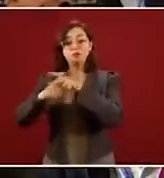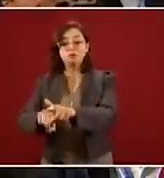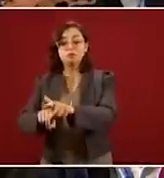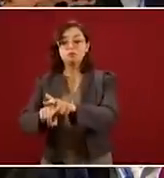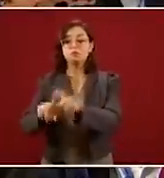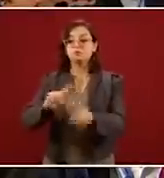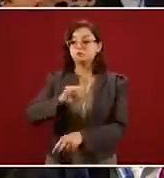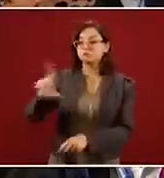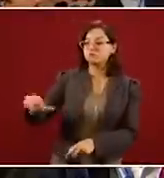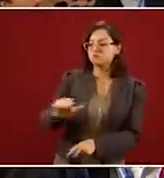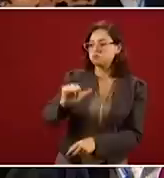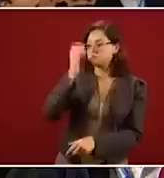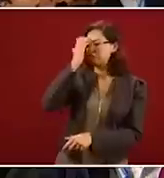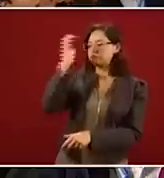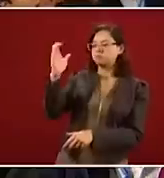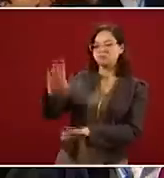desconocer